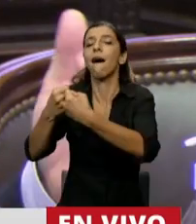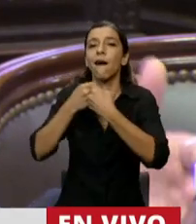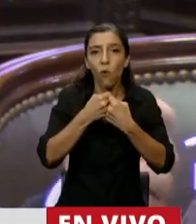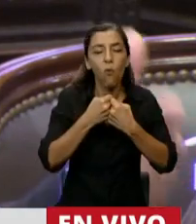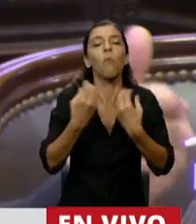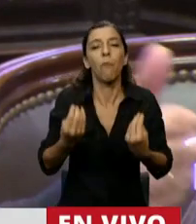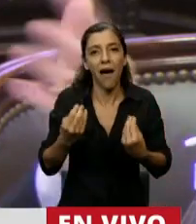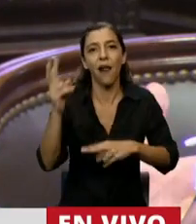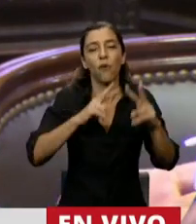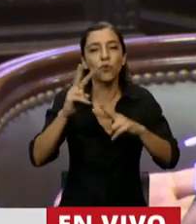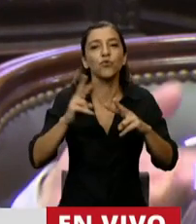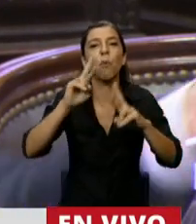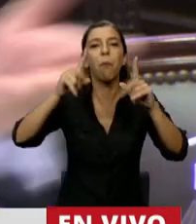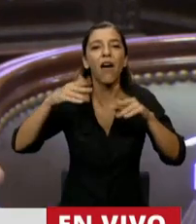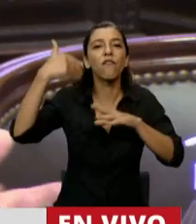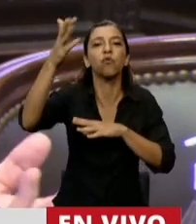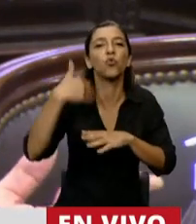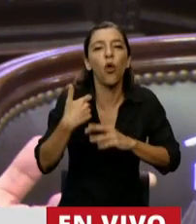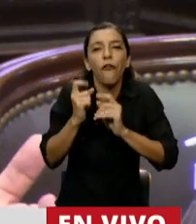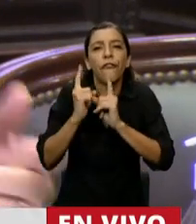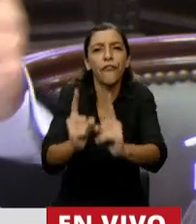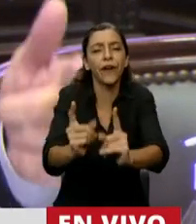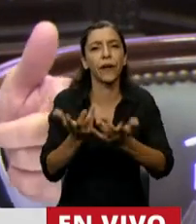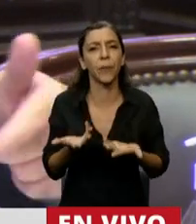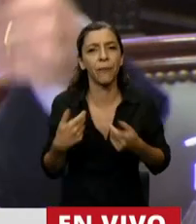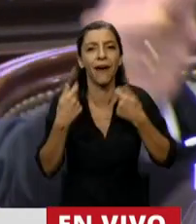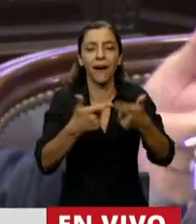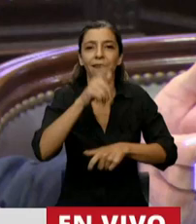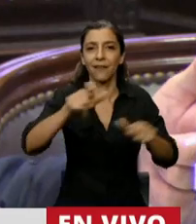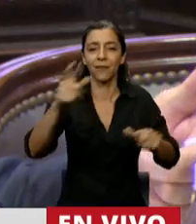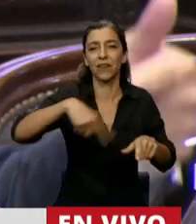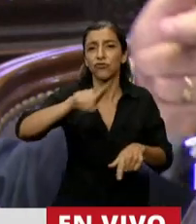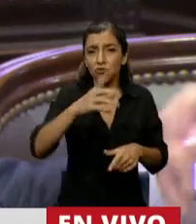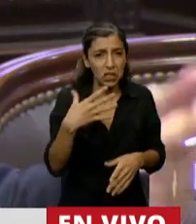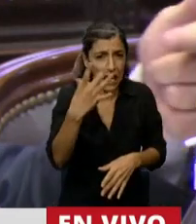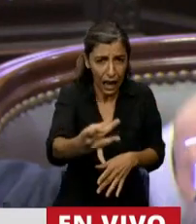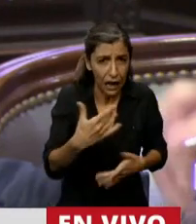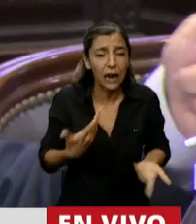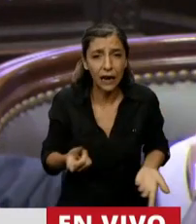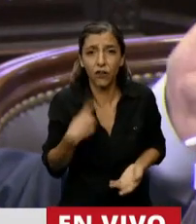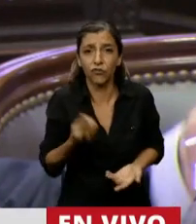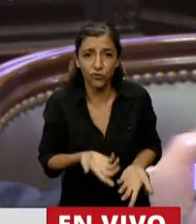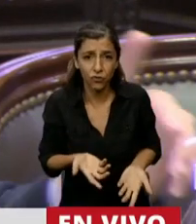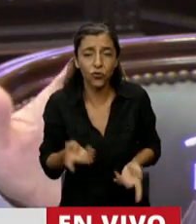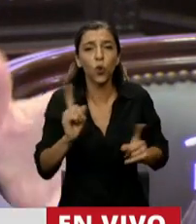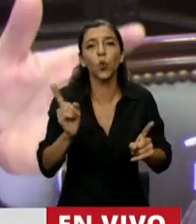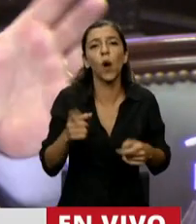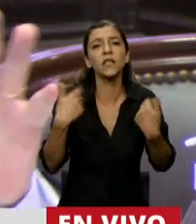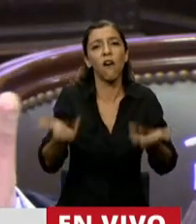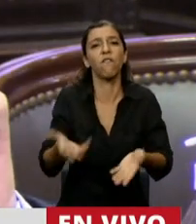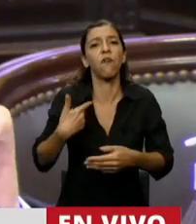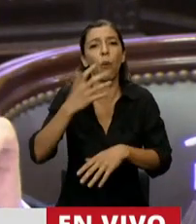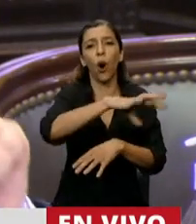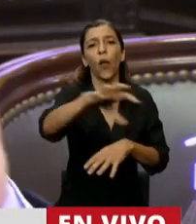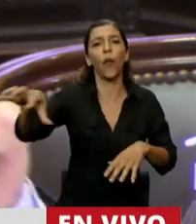económicos de nuestra Argentina, que son los del pueblo, aquellos que nos eligieron, y no los de los grandes que no paran de hacer negocio tras negocio.